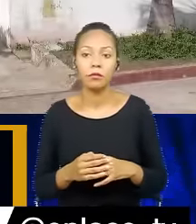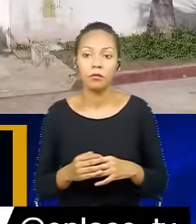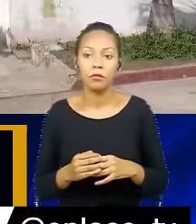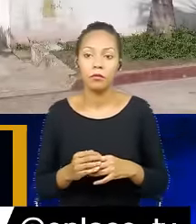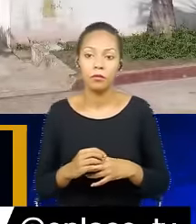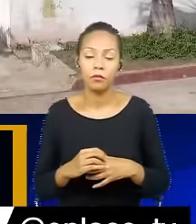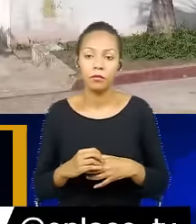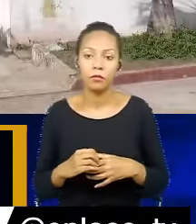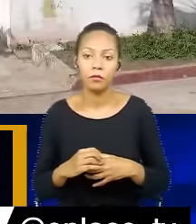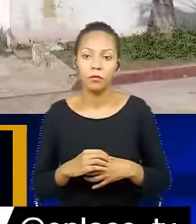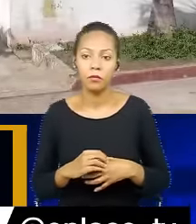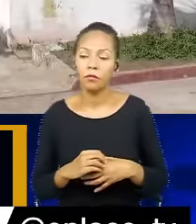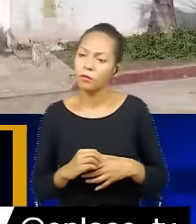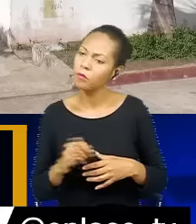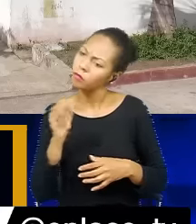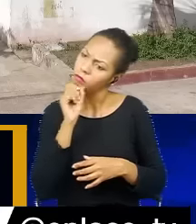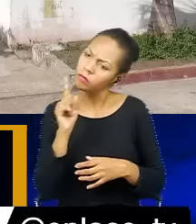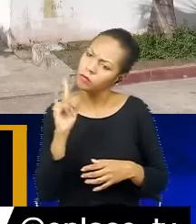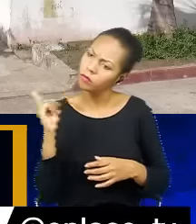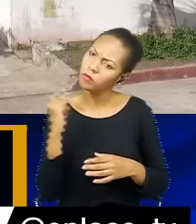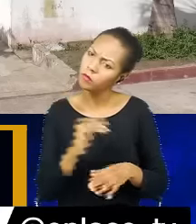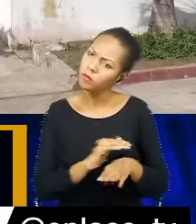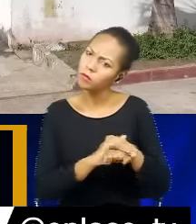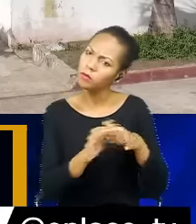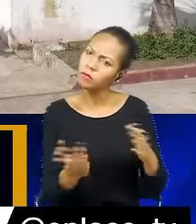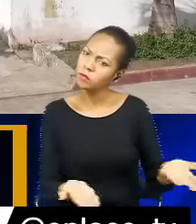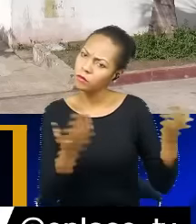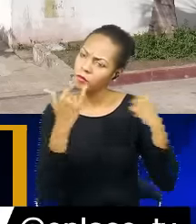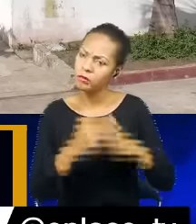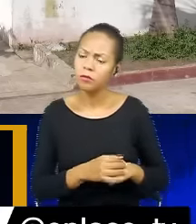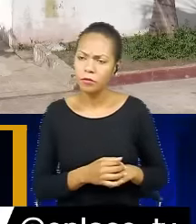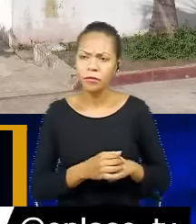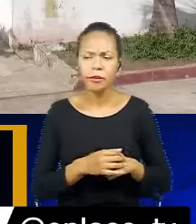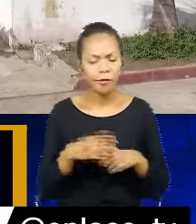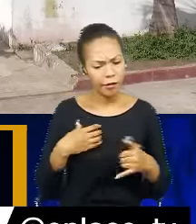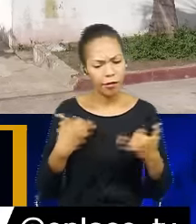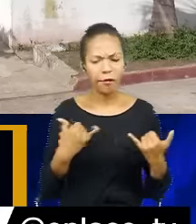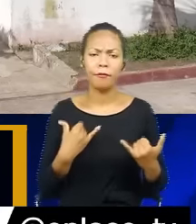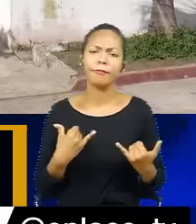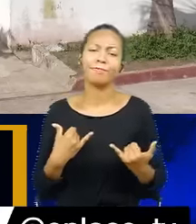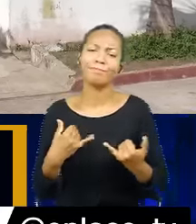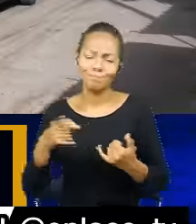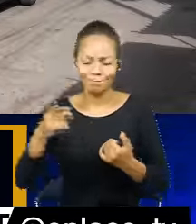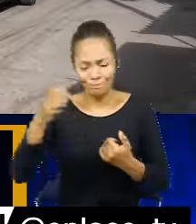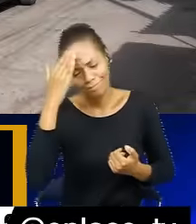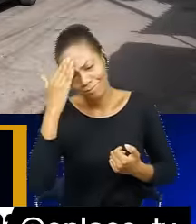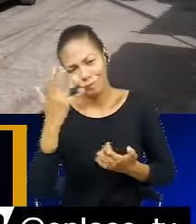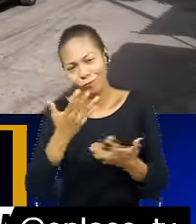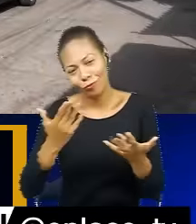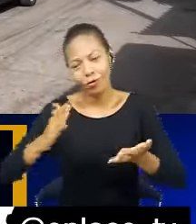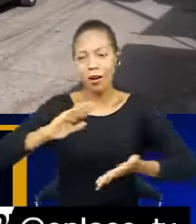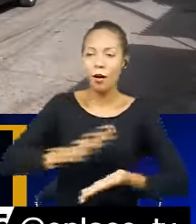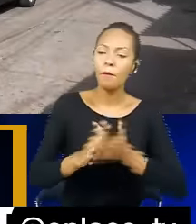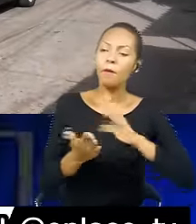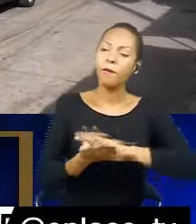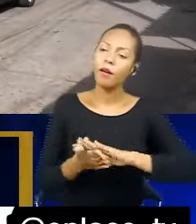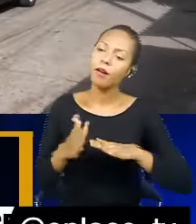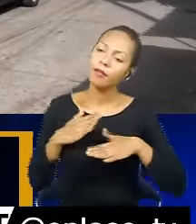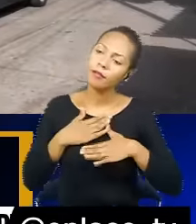¿Cuál es la invitación que usted le hace al personal médico en este paro? Estamos en una época de paz, ¿sí? Tengamos hechos de